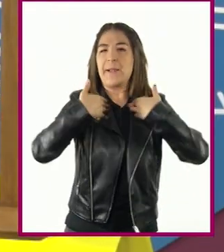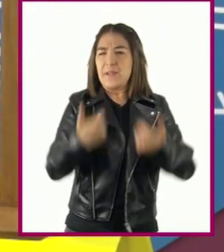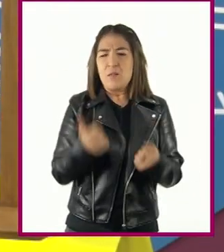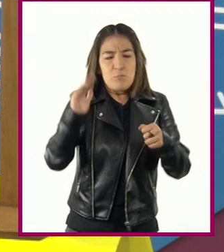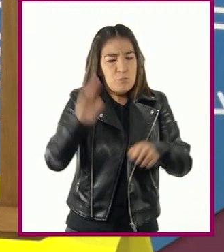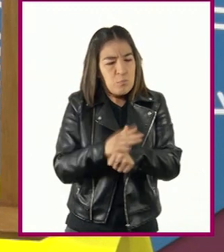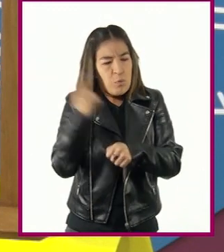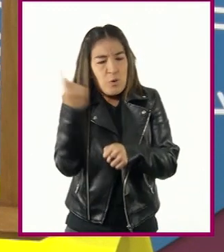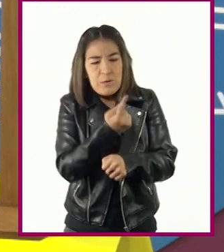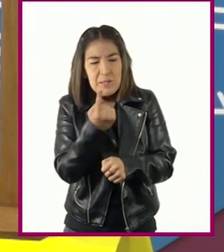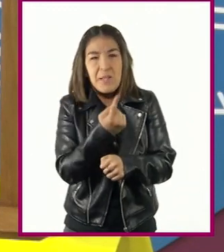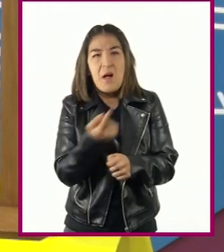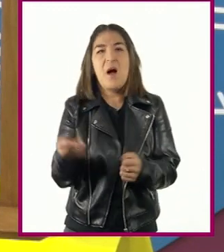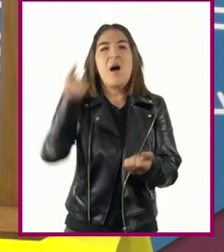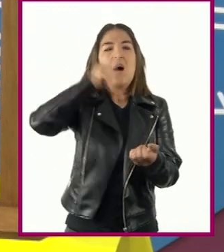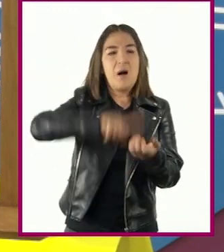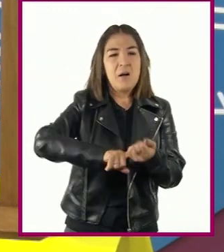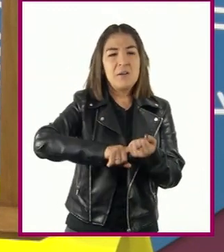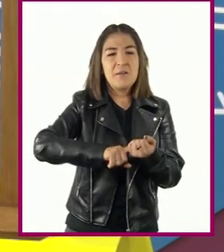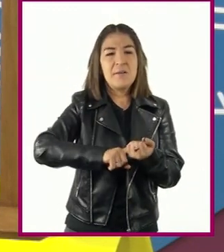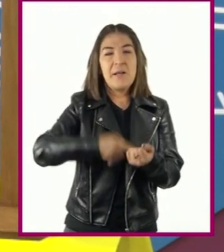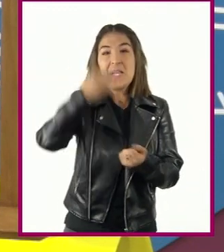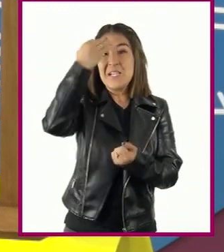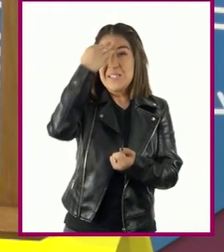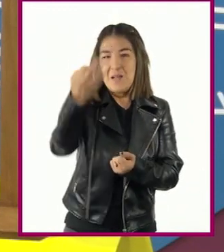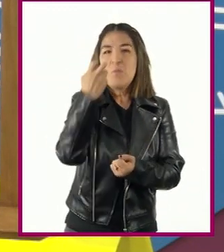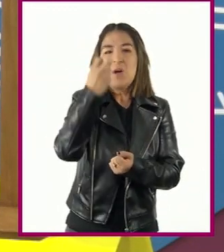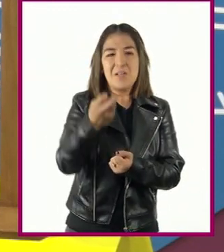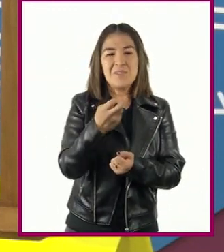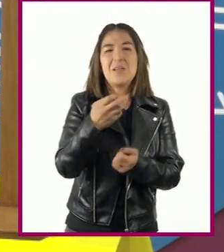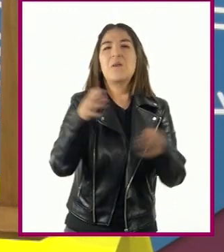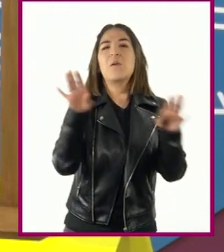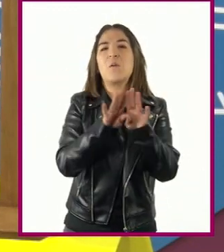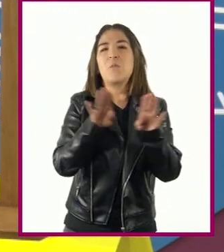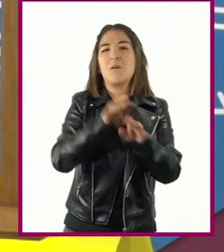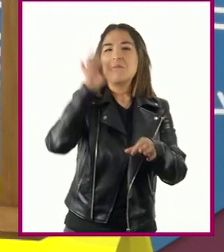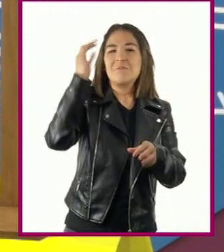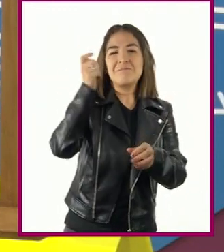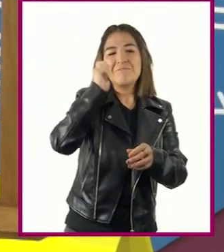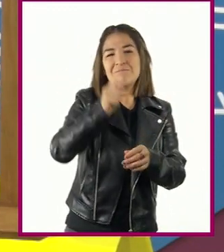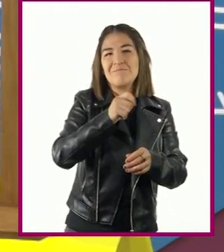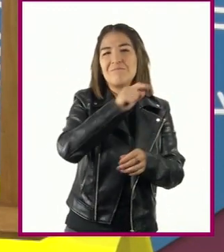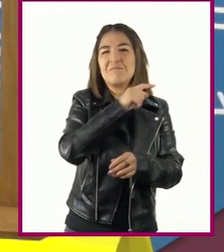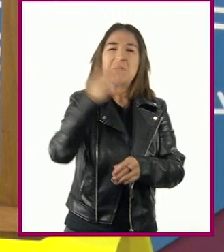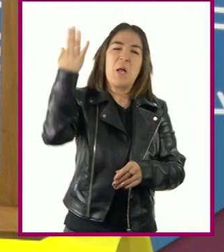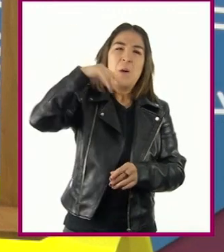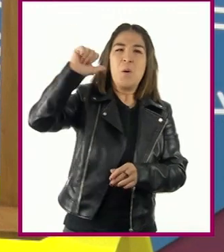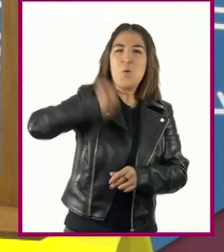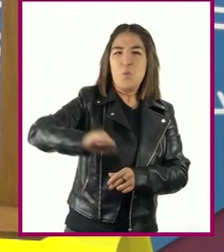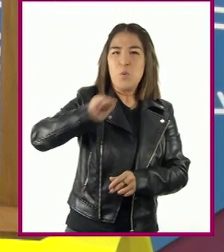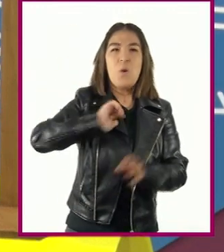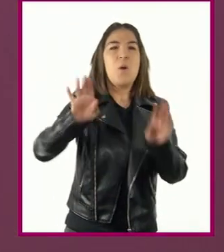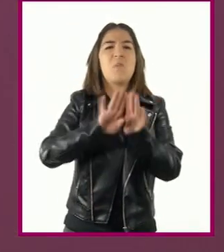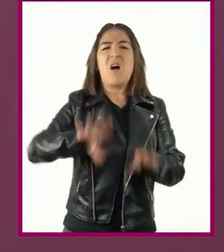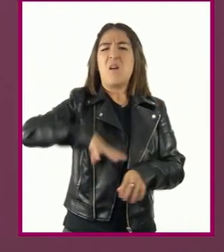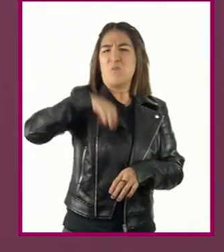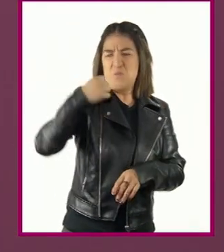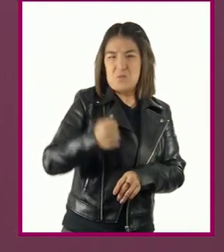qué, incluso en periodos autoritarios, ha sido importante vigilar el gasto del